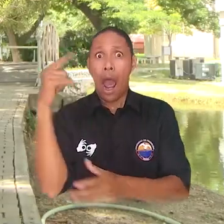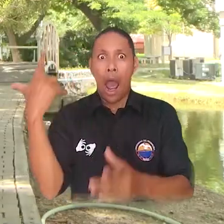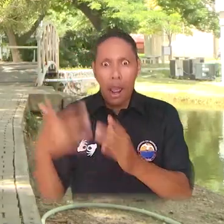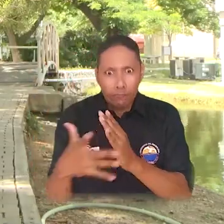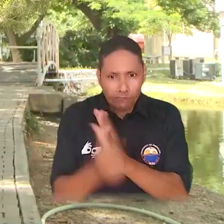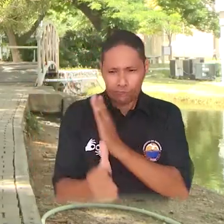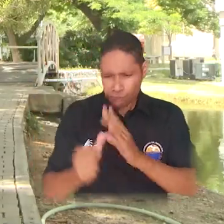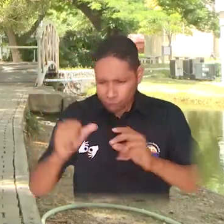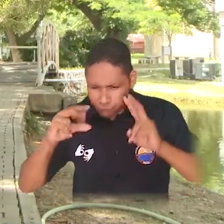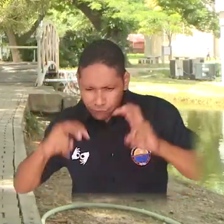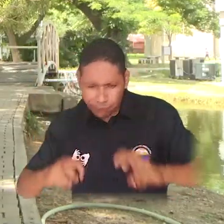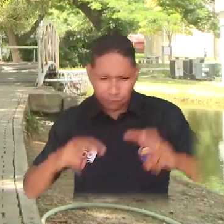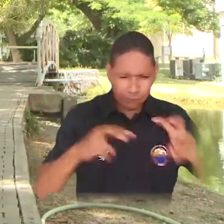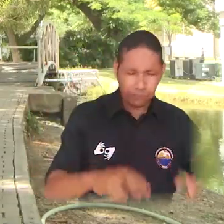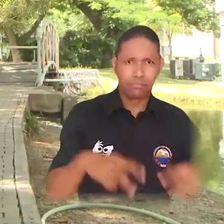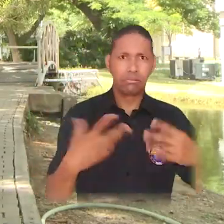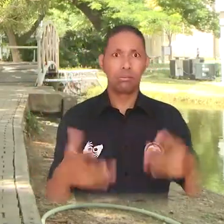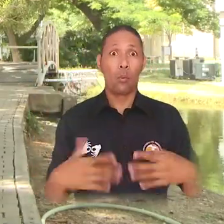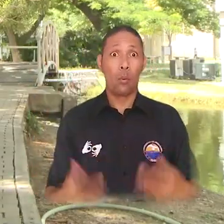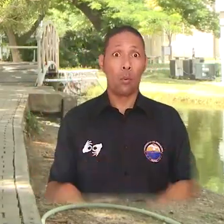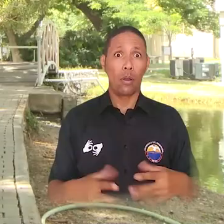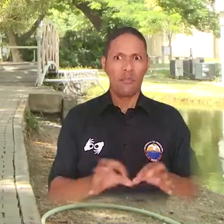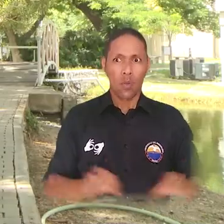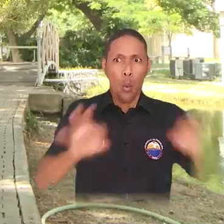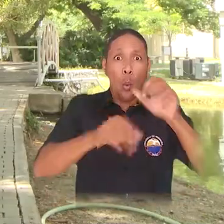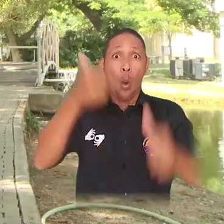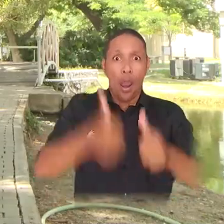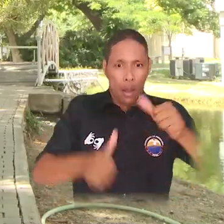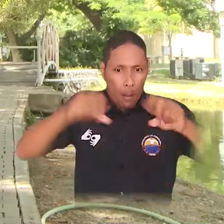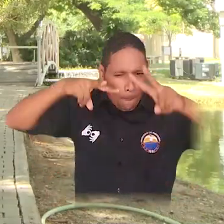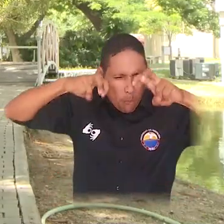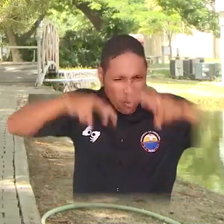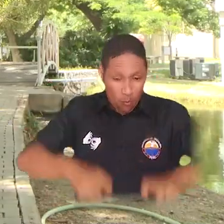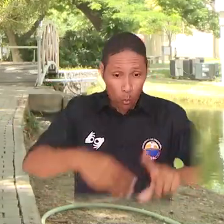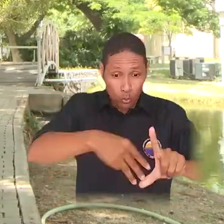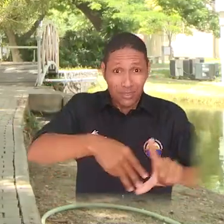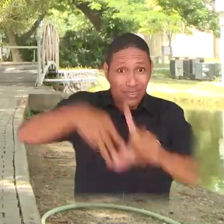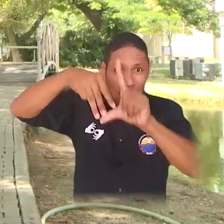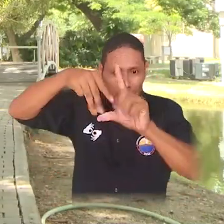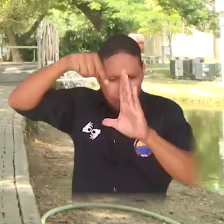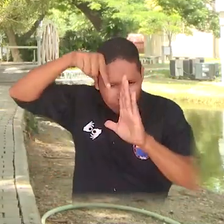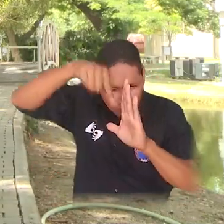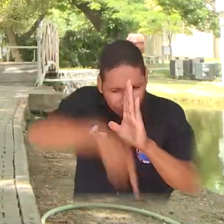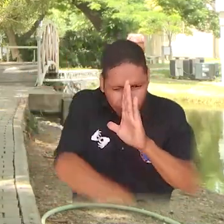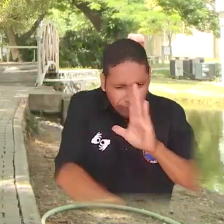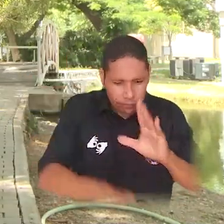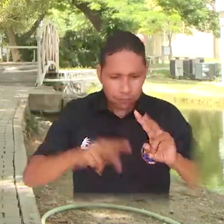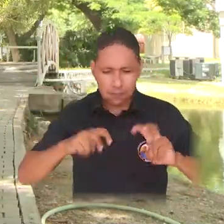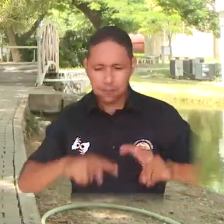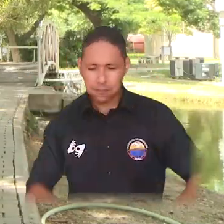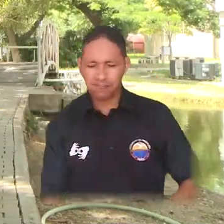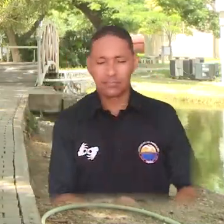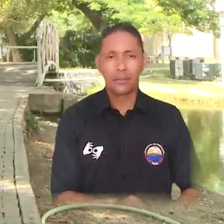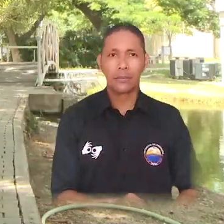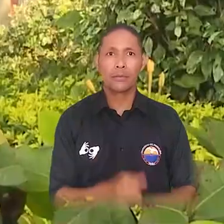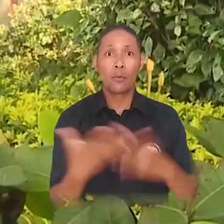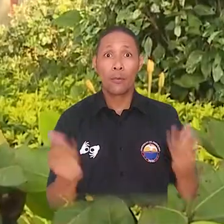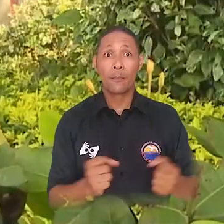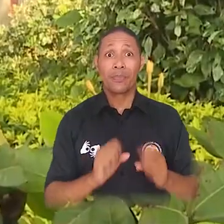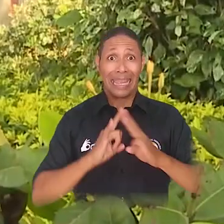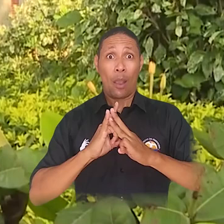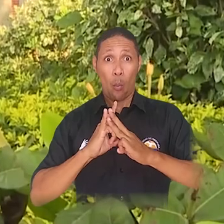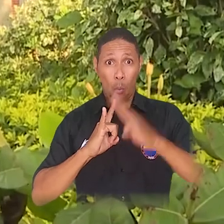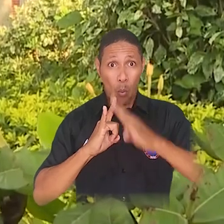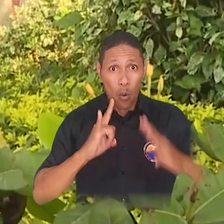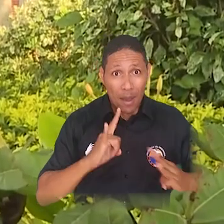a continuación las características de una de las alternativas de profundización que ofrece la maestría en antropología de Unimagdalena. Nuestra